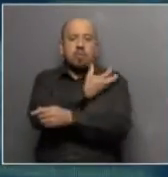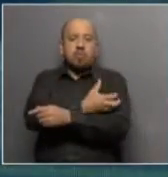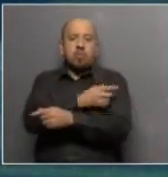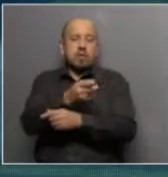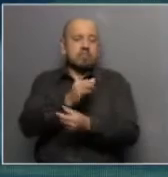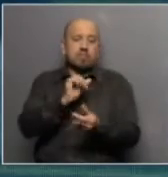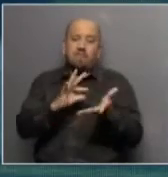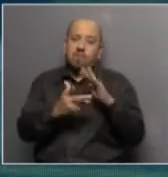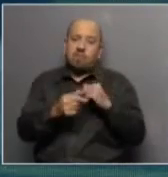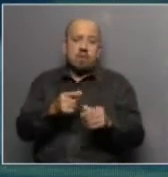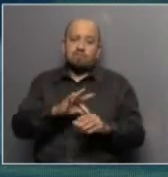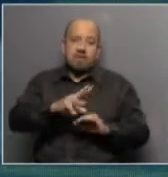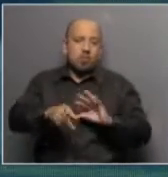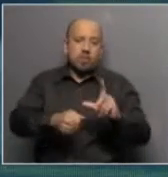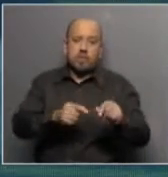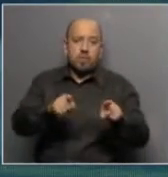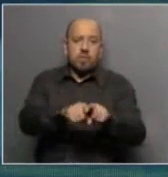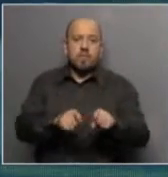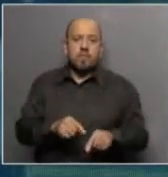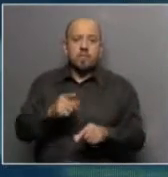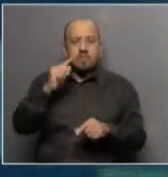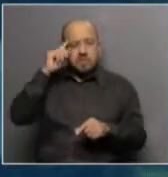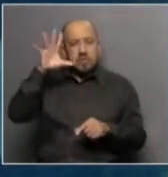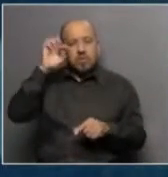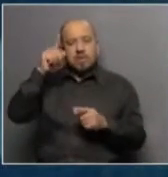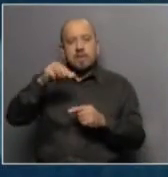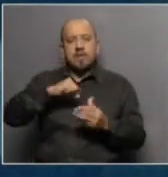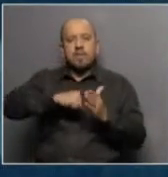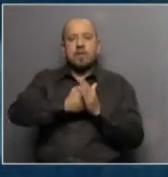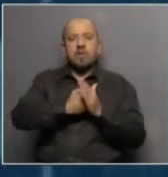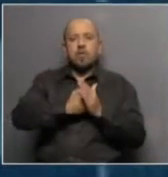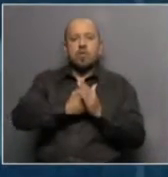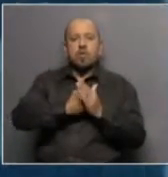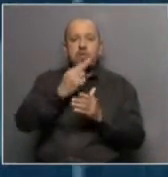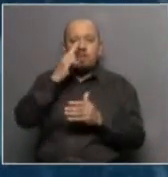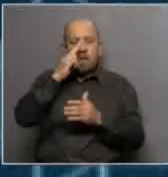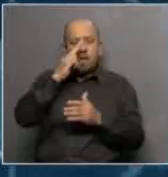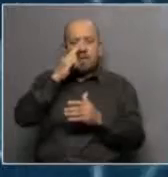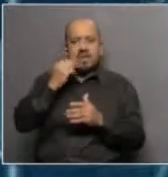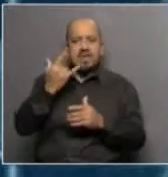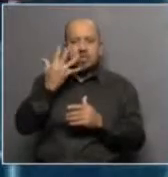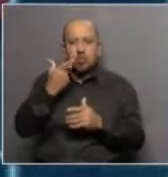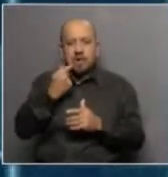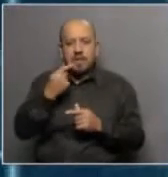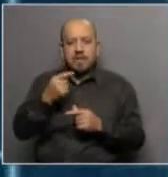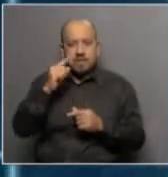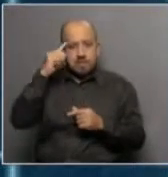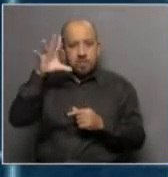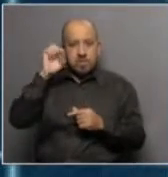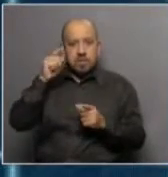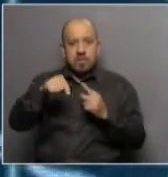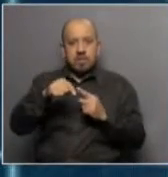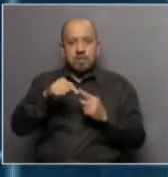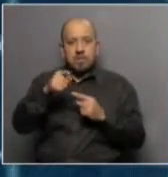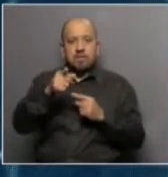¿Ustedes se acuerdan cuando el tema del Banco Pan de Azúcar? ¿Se acuerdan cuando quebró y dejó a un pueblo adentro? No fueron